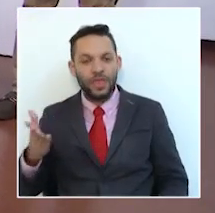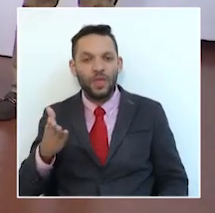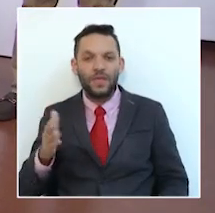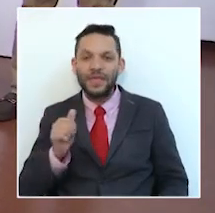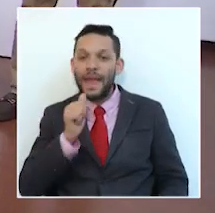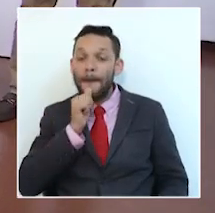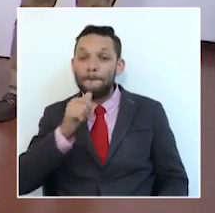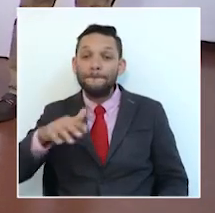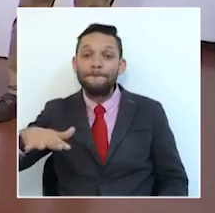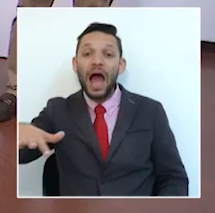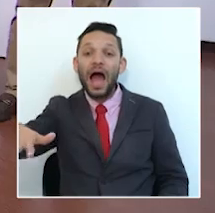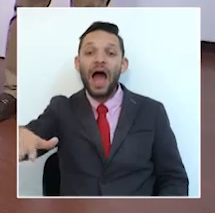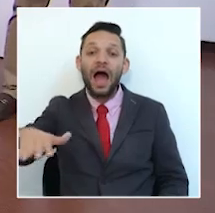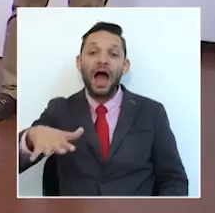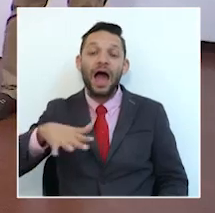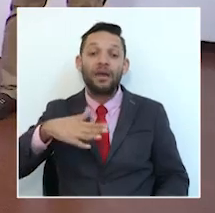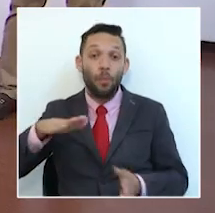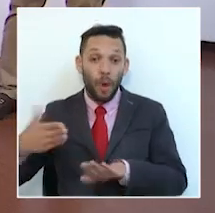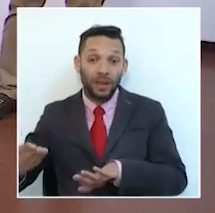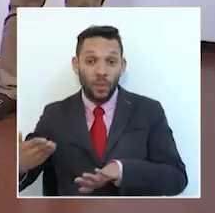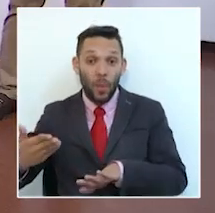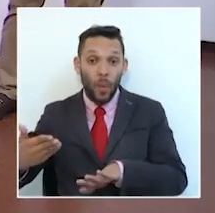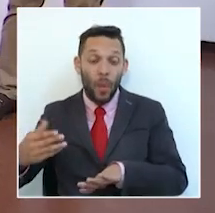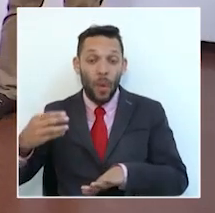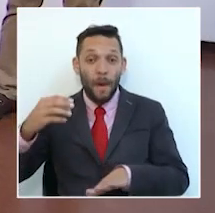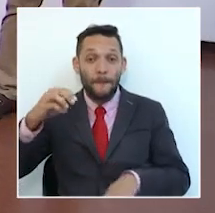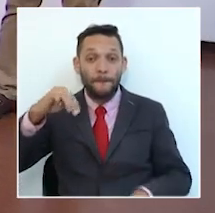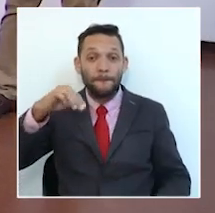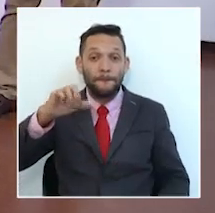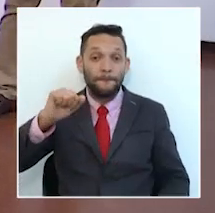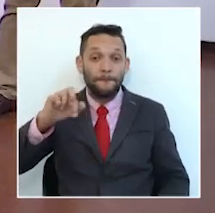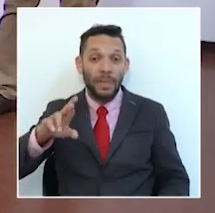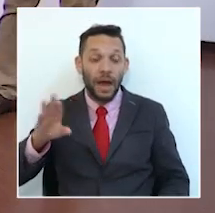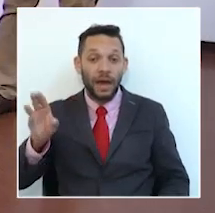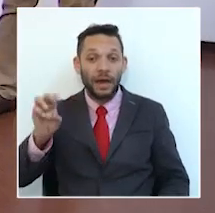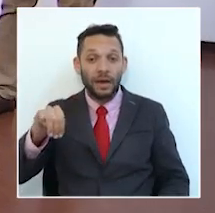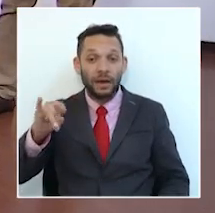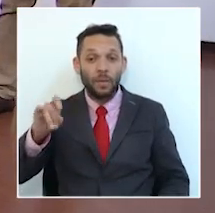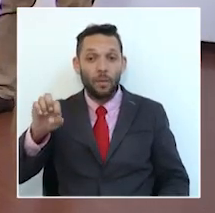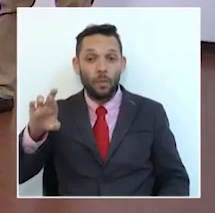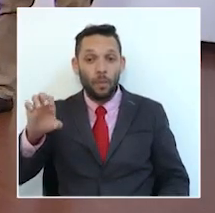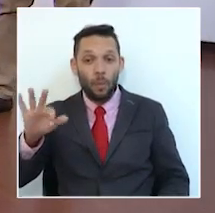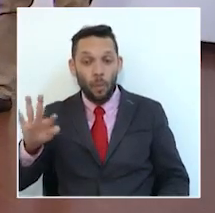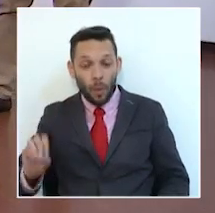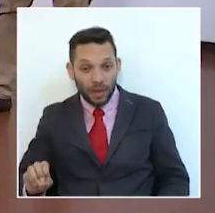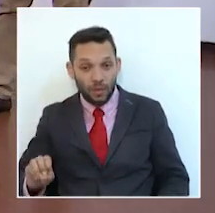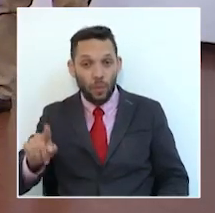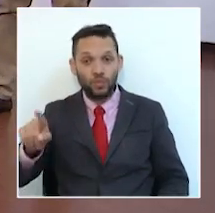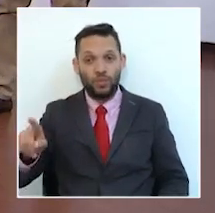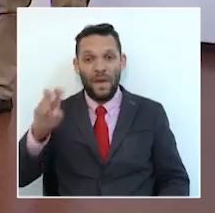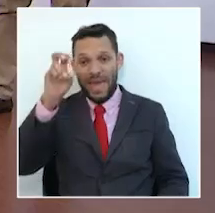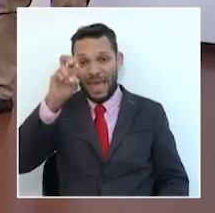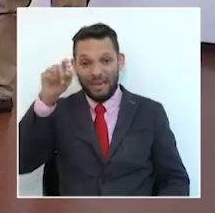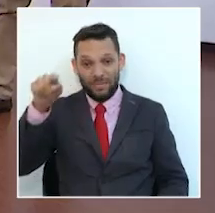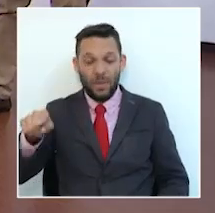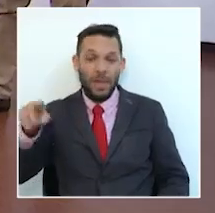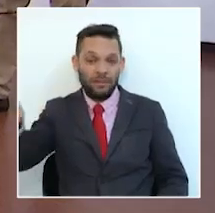la técnica de aplicación es se denomina el método egipcio y es porque lo aplicaban antes es